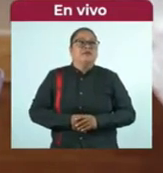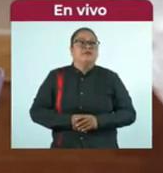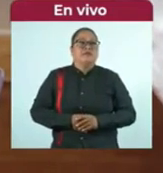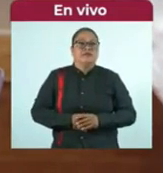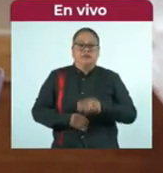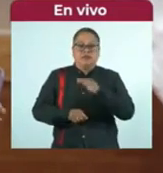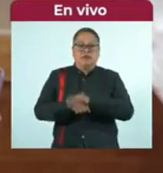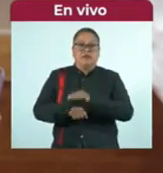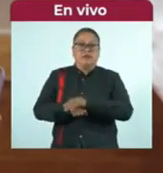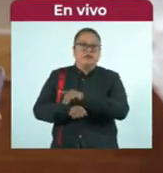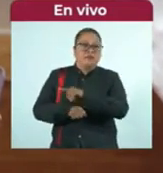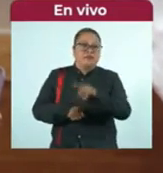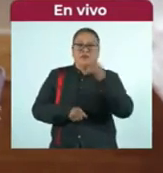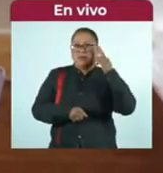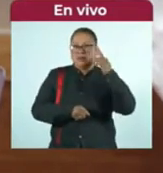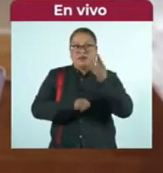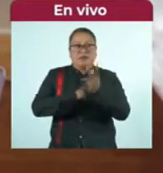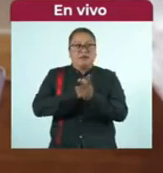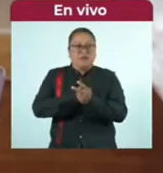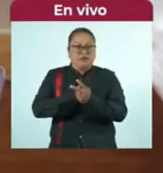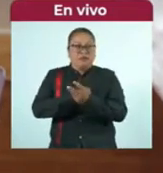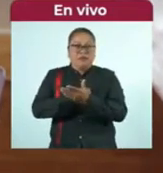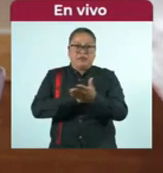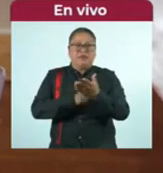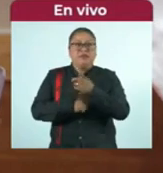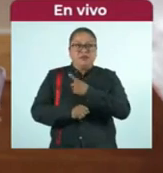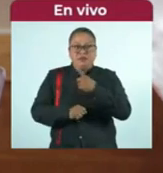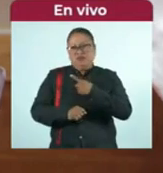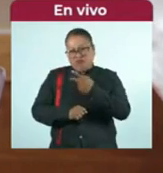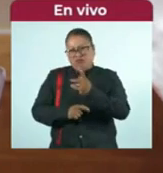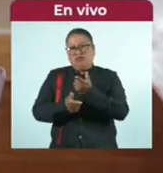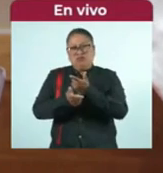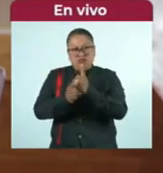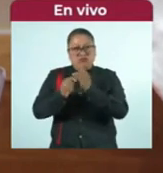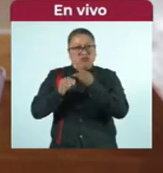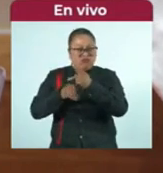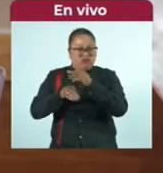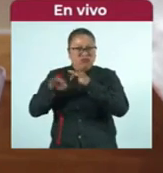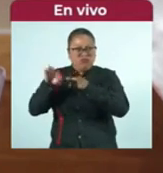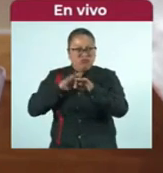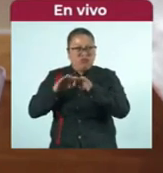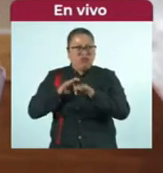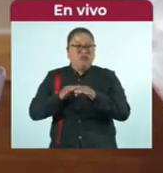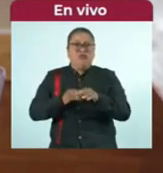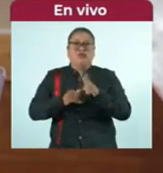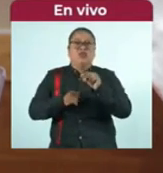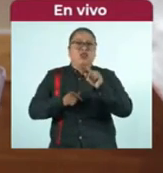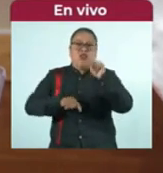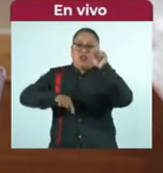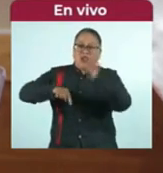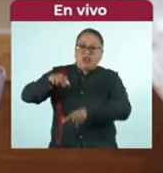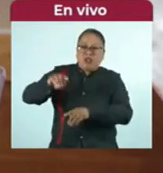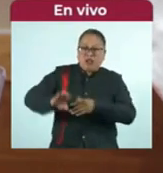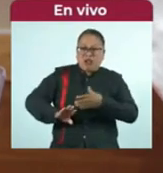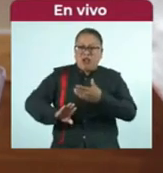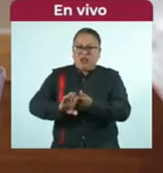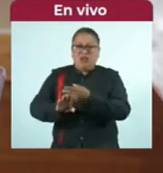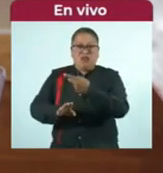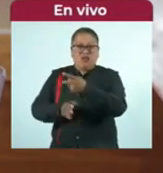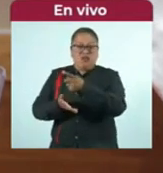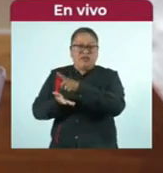Nuestros amigos de los medios de comunicación deben hacer su trabajo sin que se les coarte su